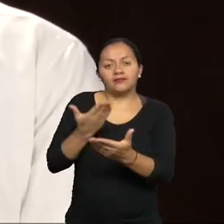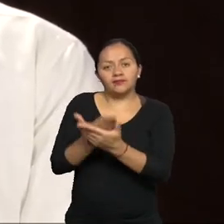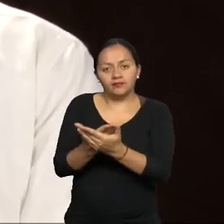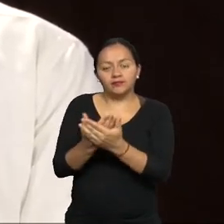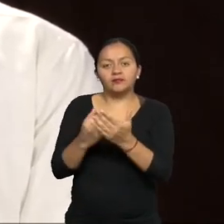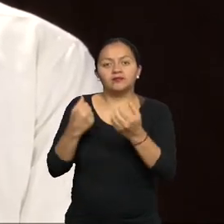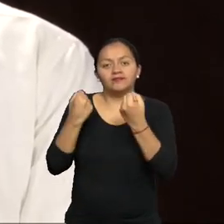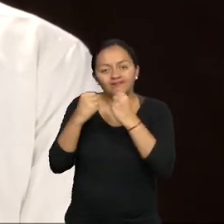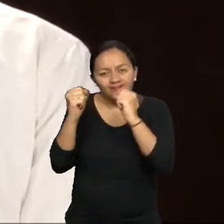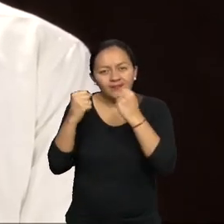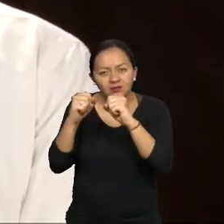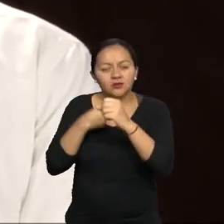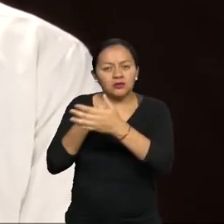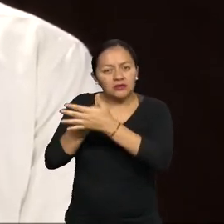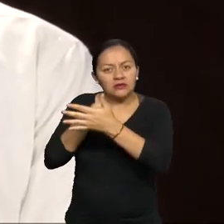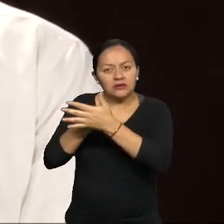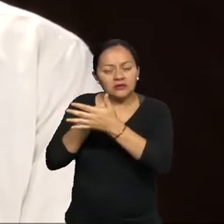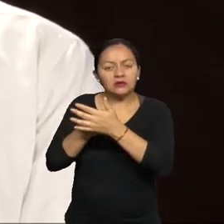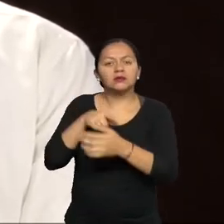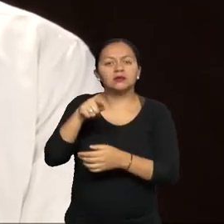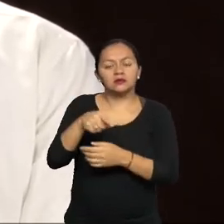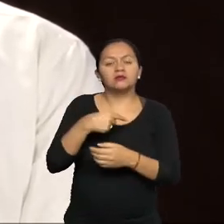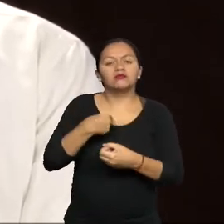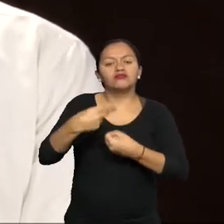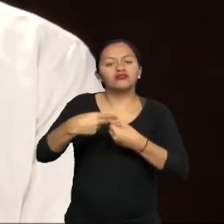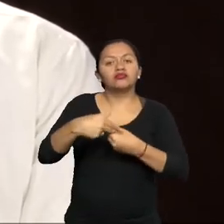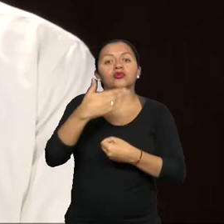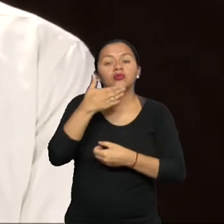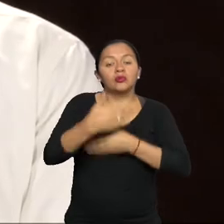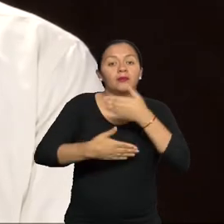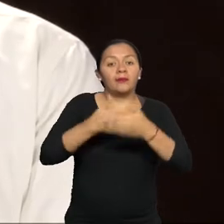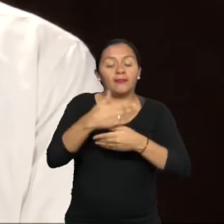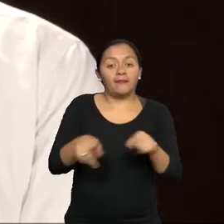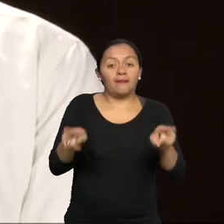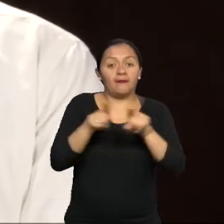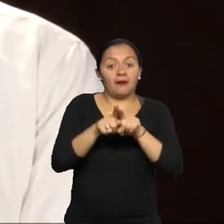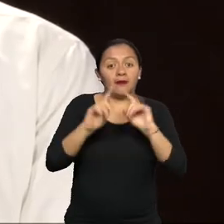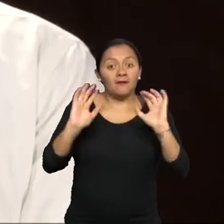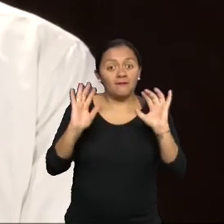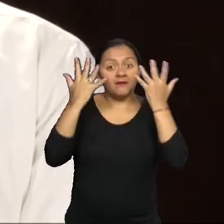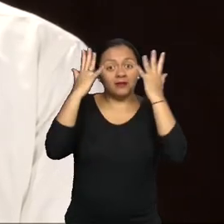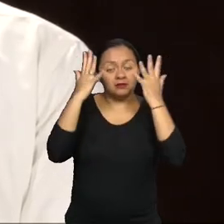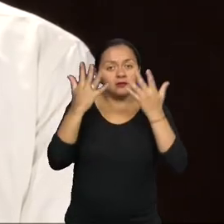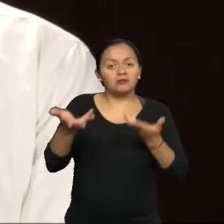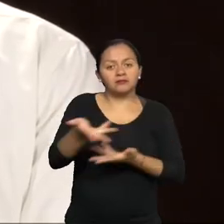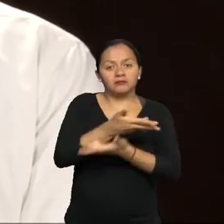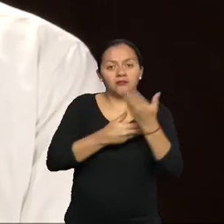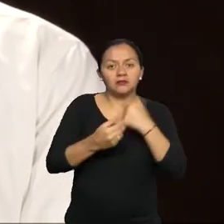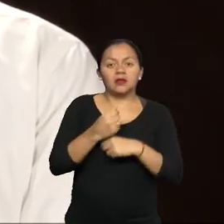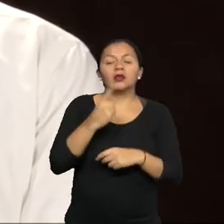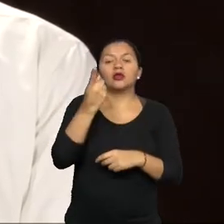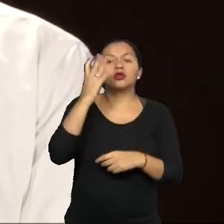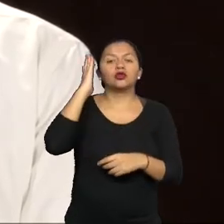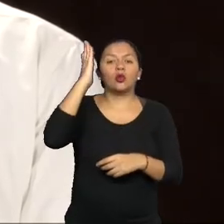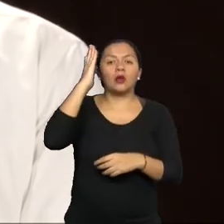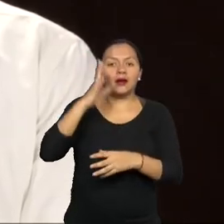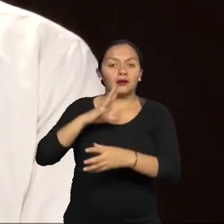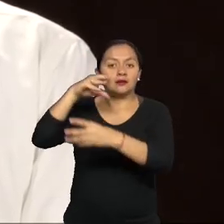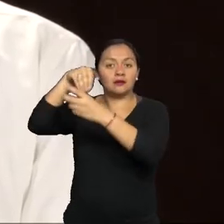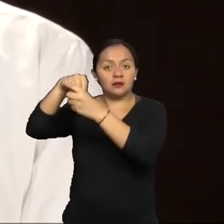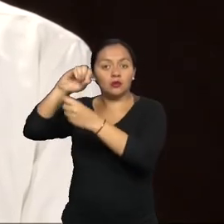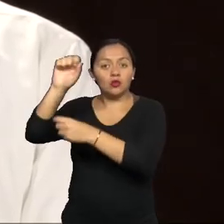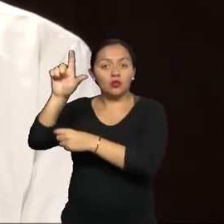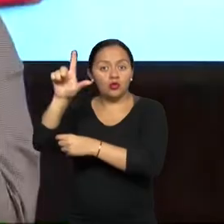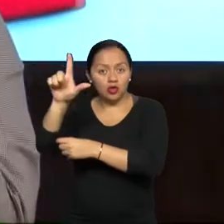Ferranet está propugnando para tener participaciones internacionales. Ya hicimos un primer festival competitivo binacional en Tulcán, en mes de julio.